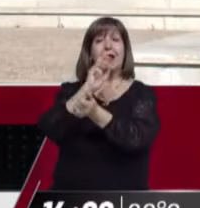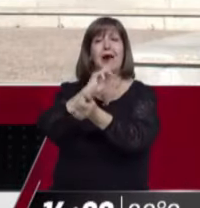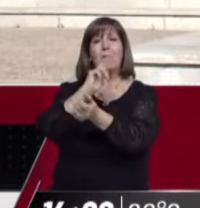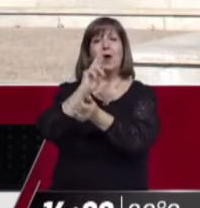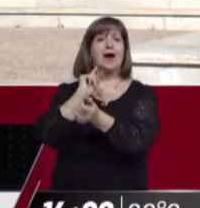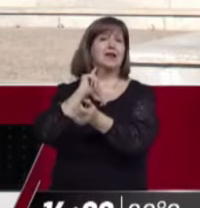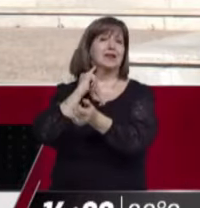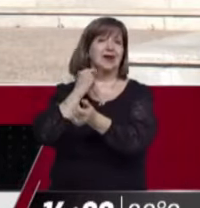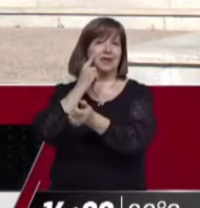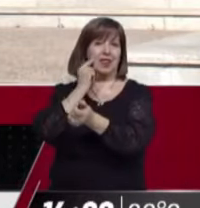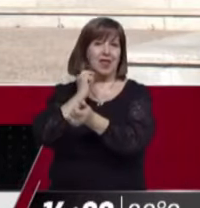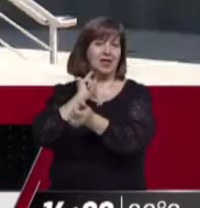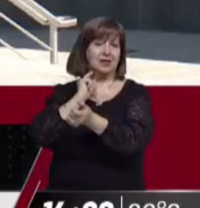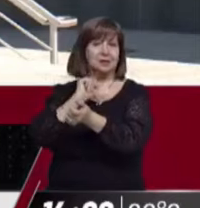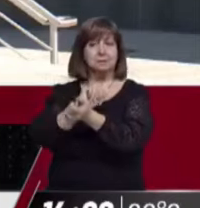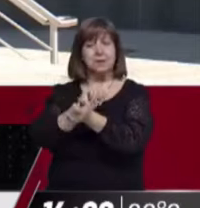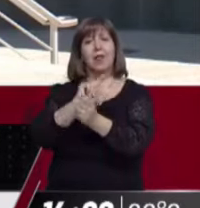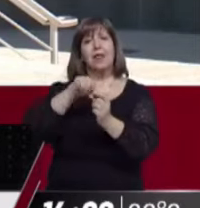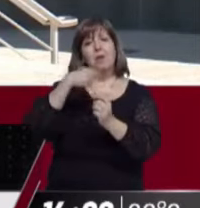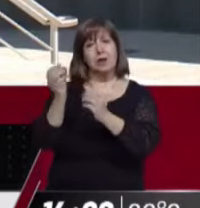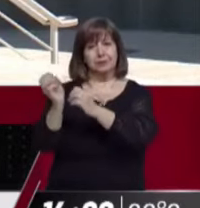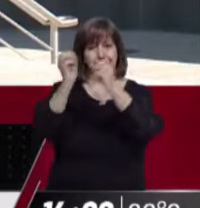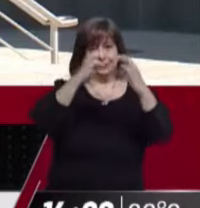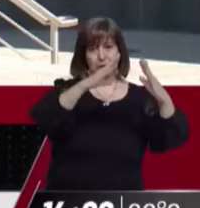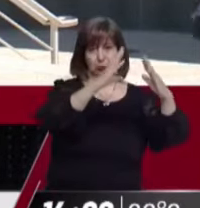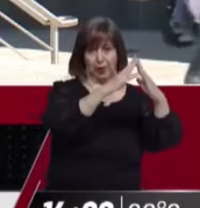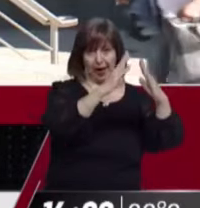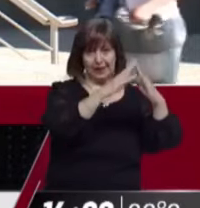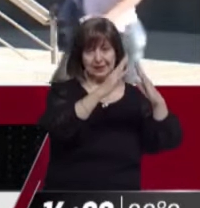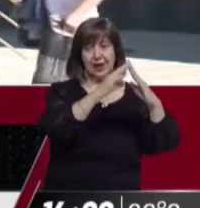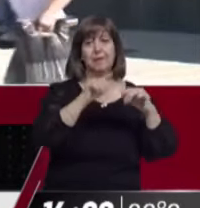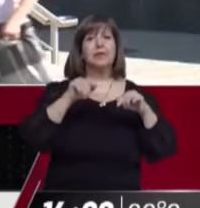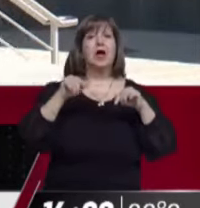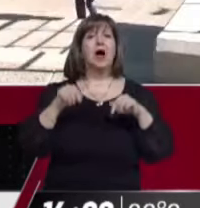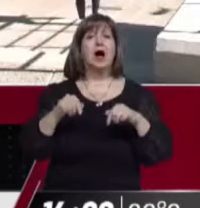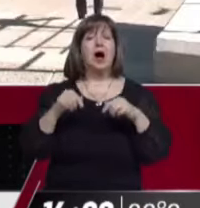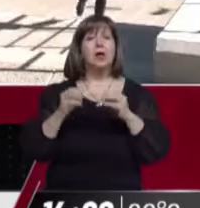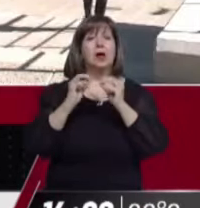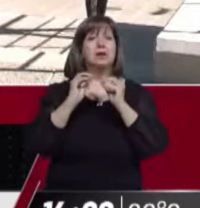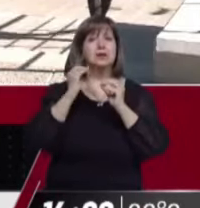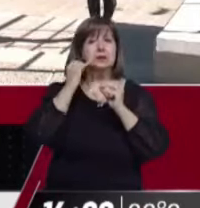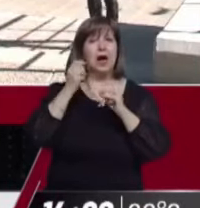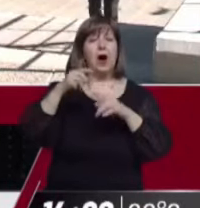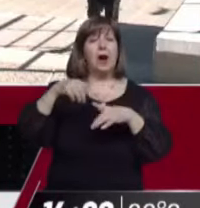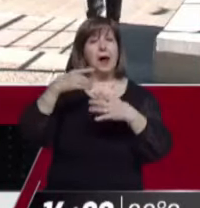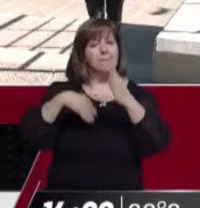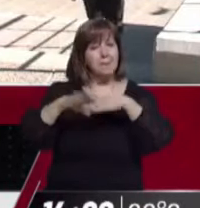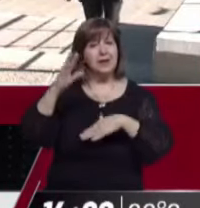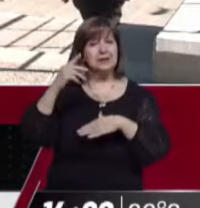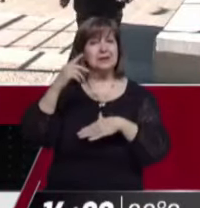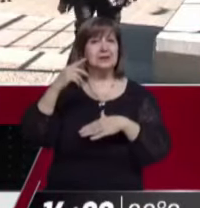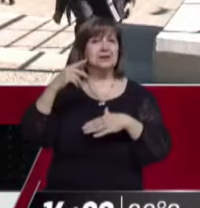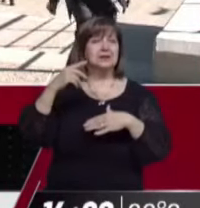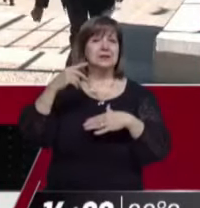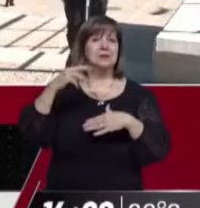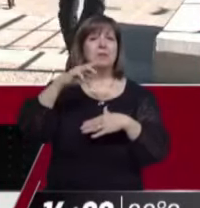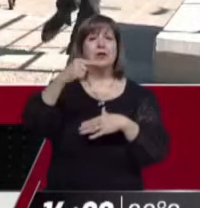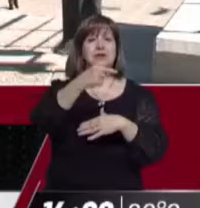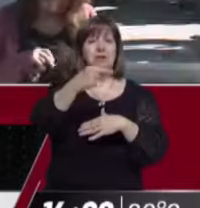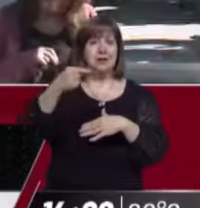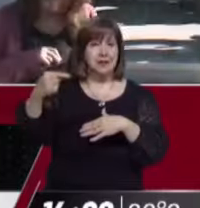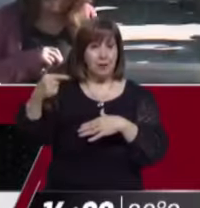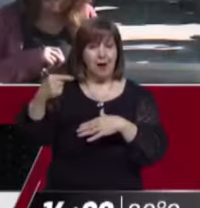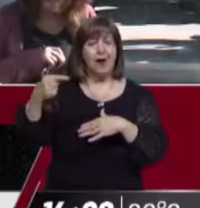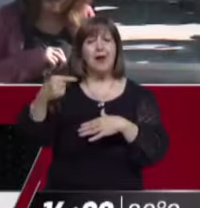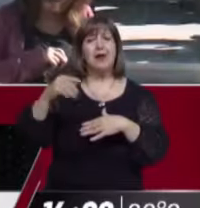a gozar de la prisión domiciliaria y ahora se vienen nuevas pericias. La próxima semana habrá